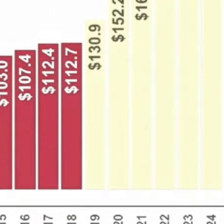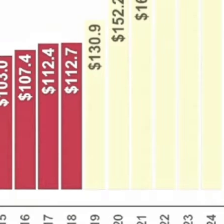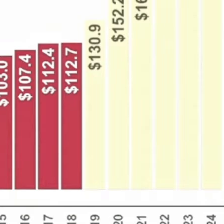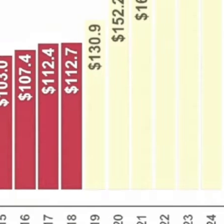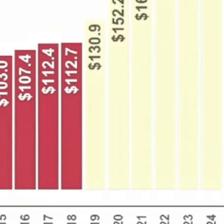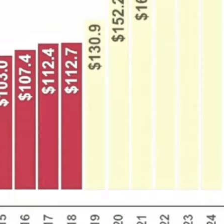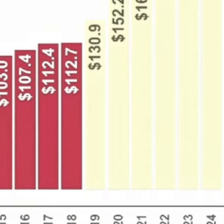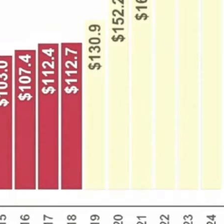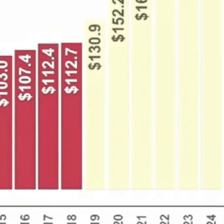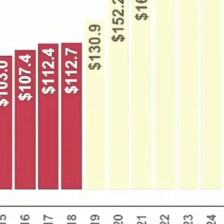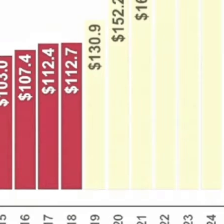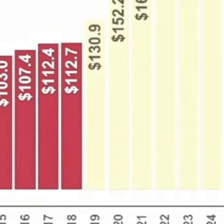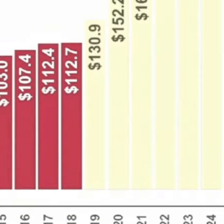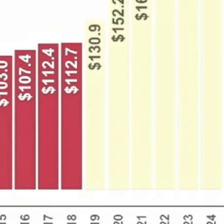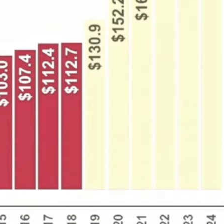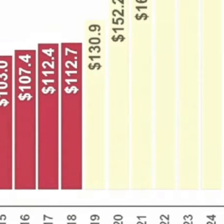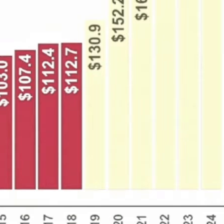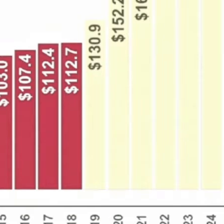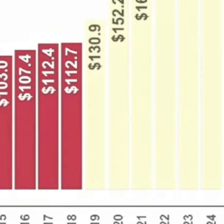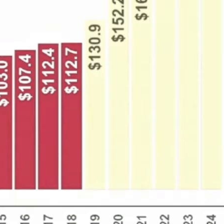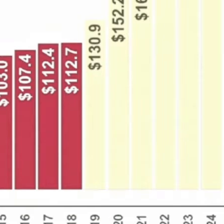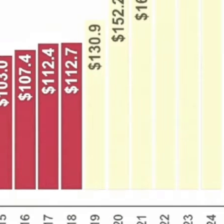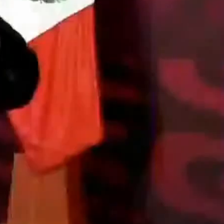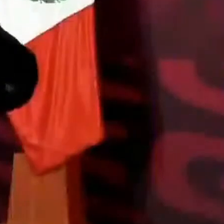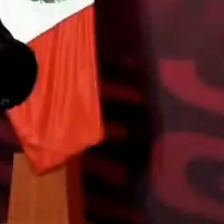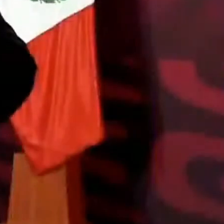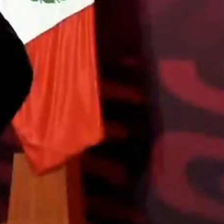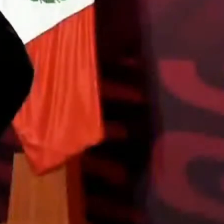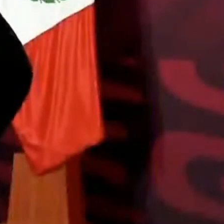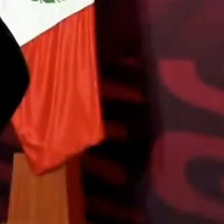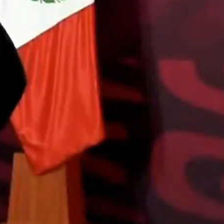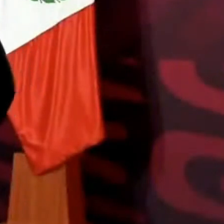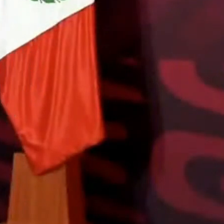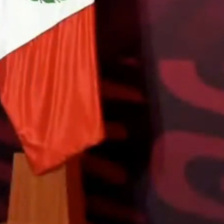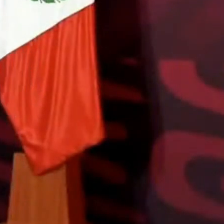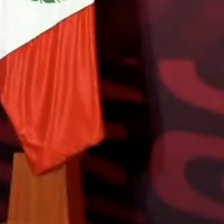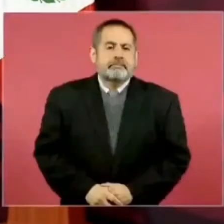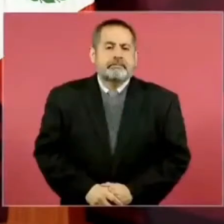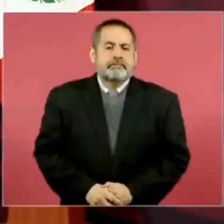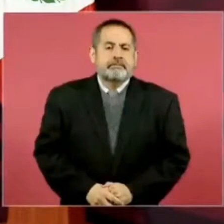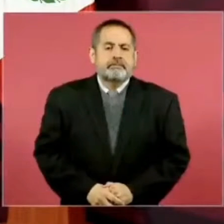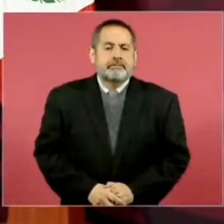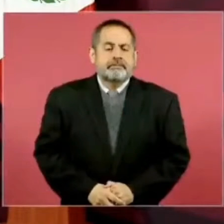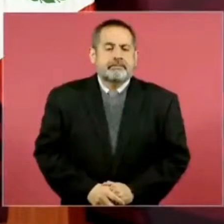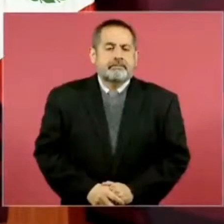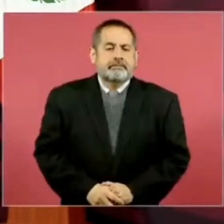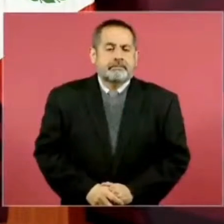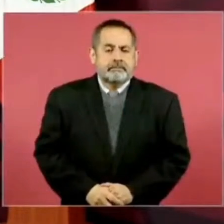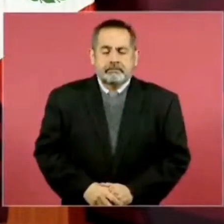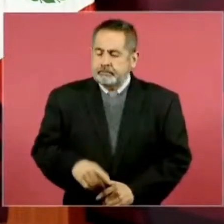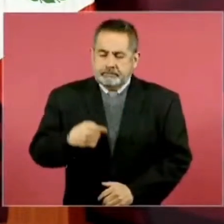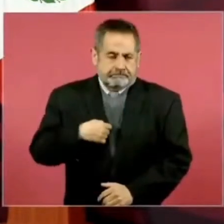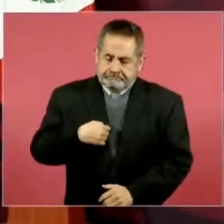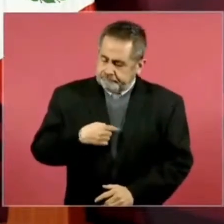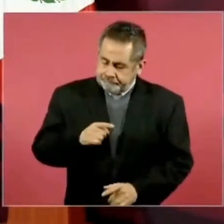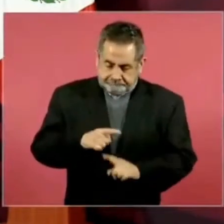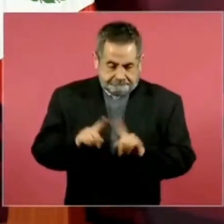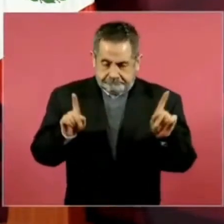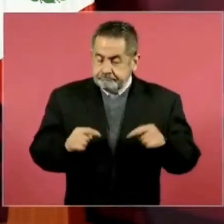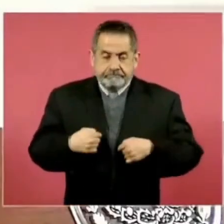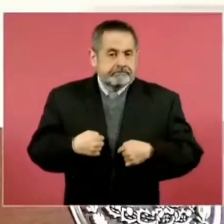en su derecho, es libre, Pero yo no.